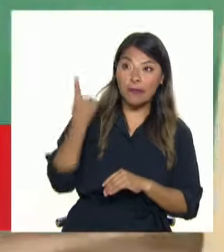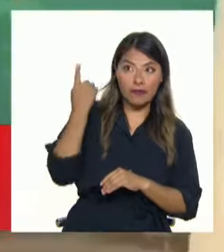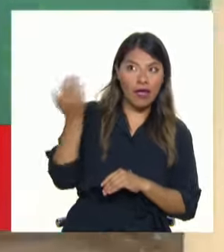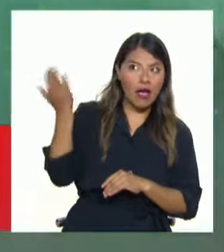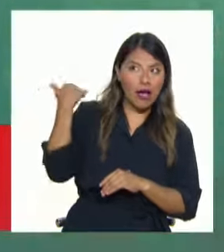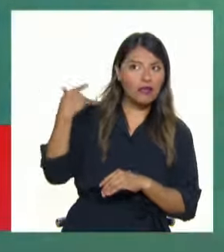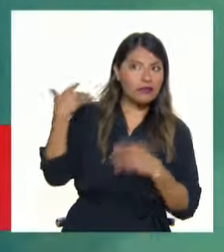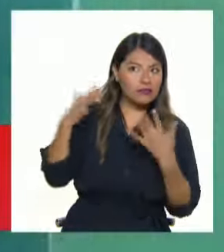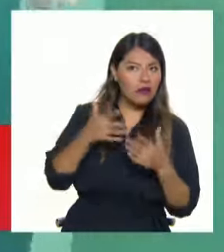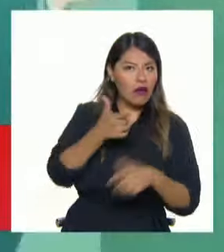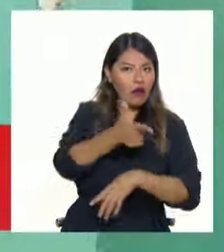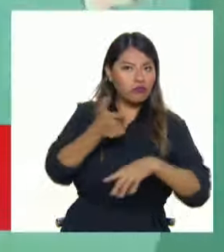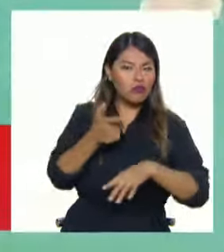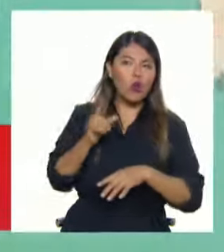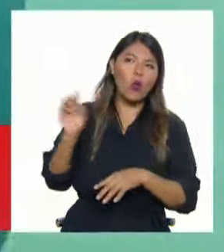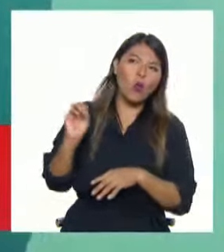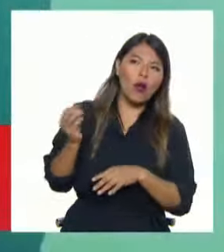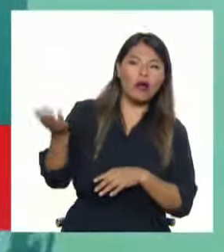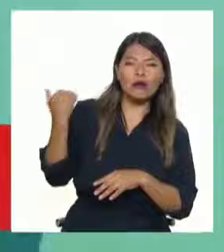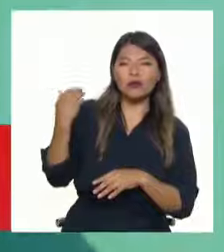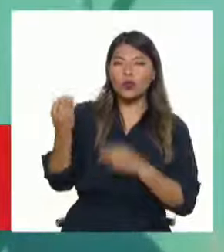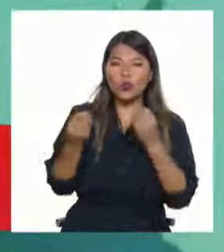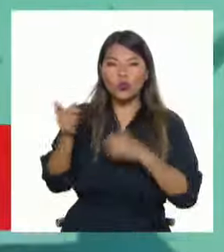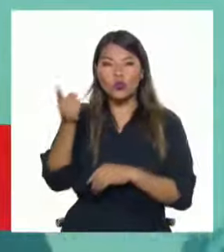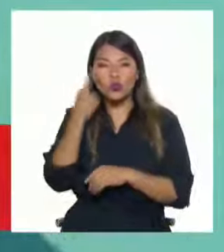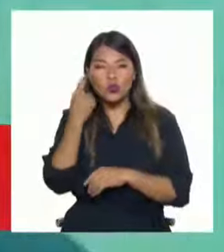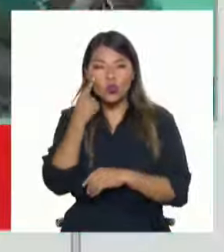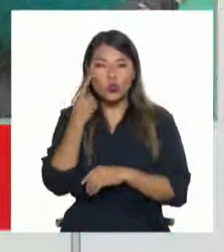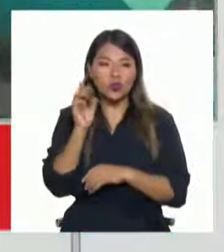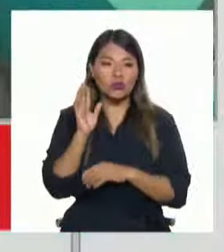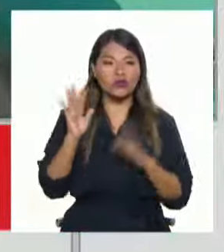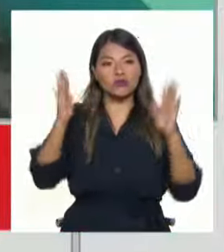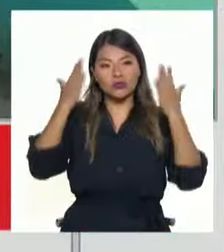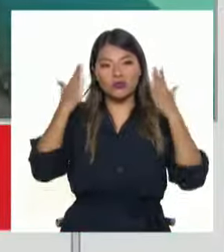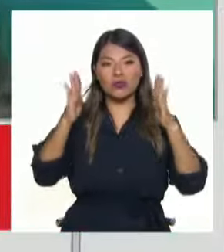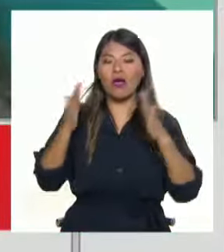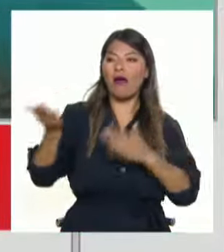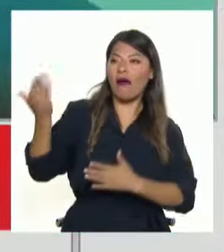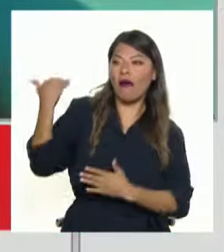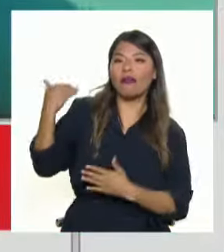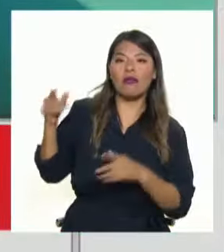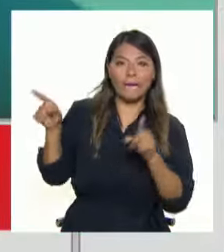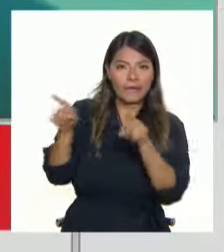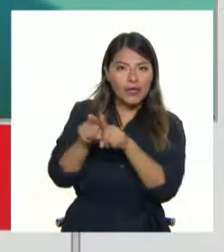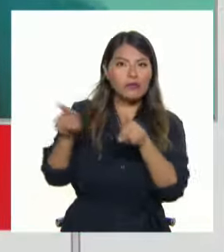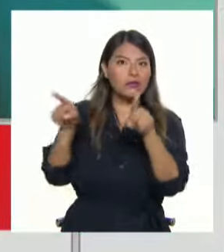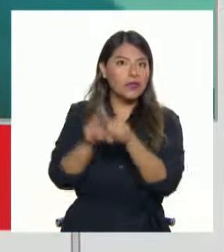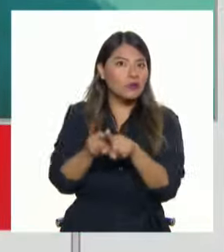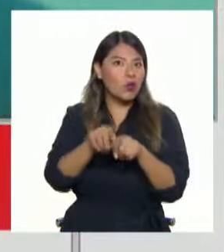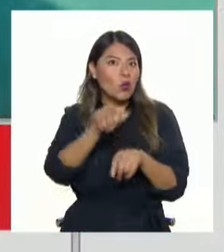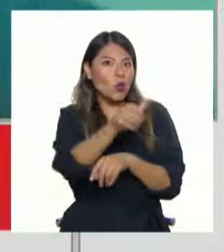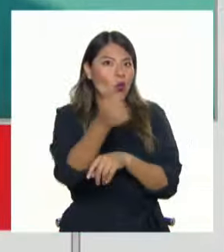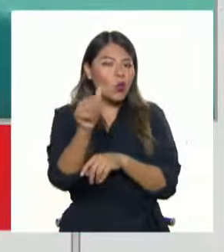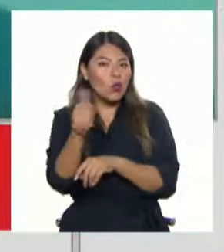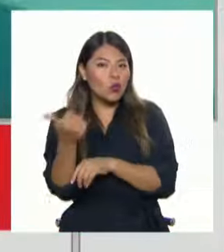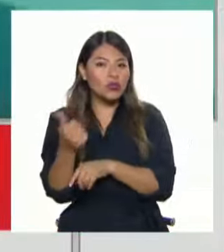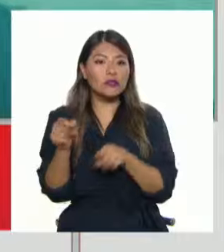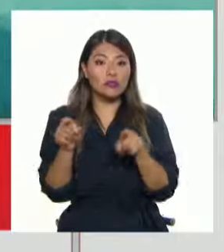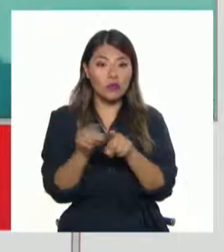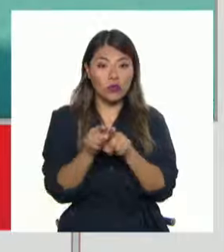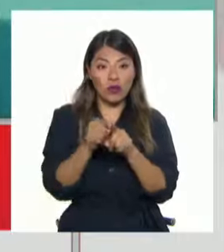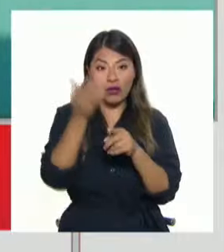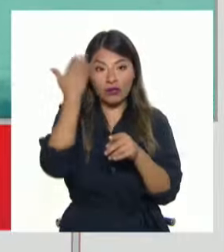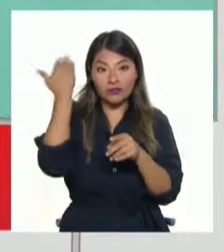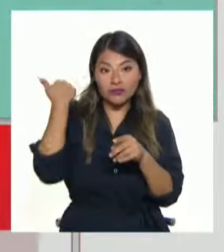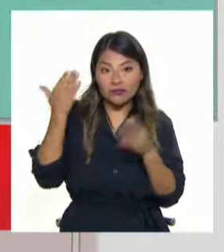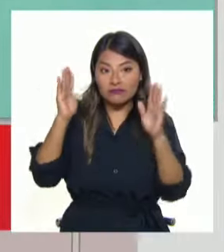gobernador regional? ¿De repente tú conoces de episodios anteriores a esto, de otras autoridades también que hayan sufrido